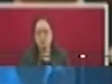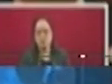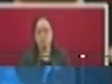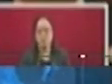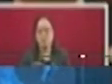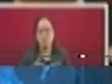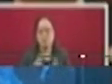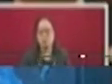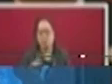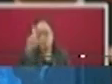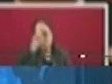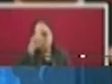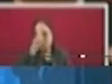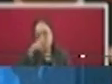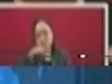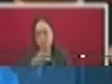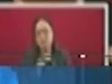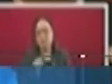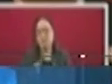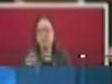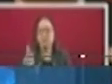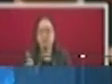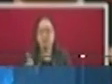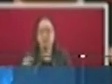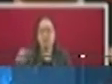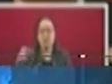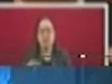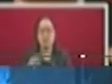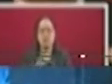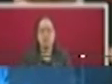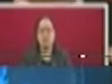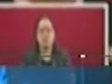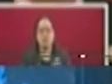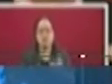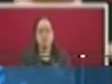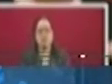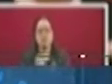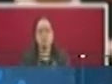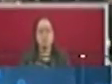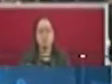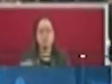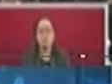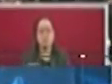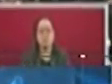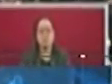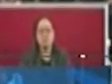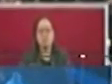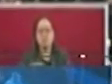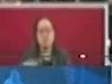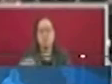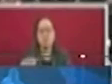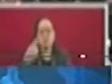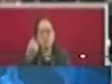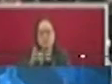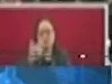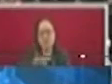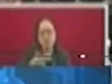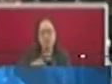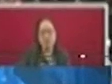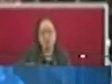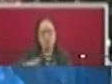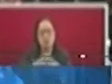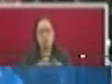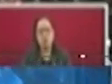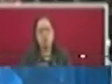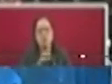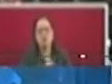El estado tiene 15 días para hacerlo. Y yo repito, por ningún motivo, Joaquín, yo